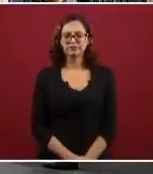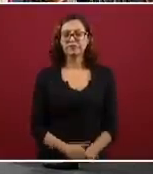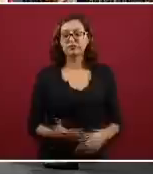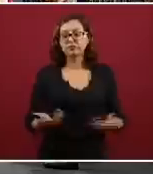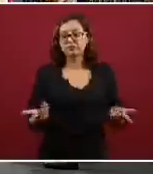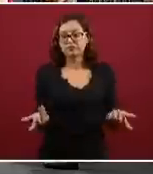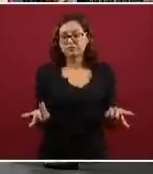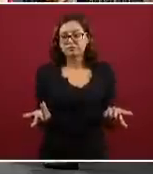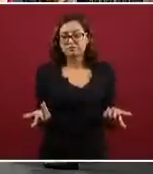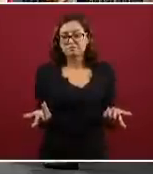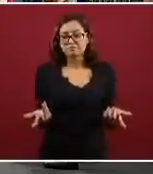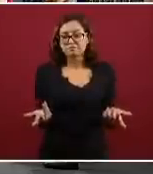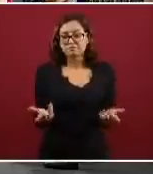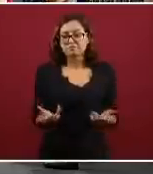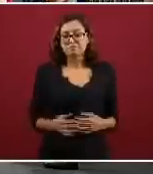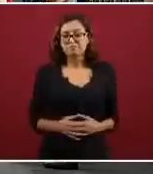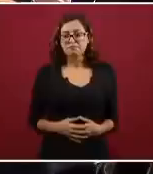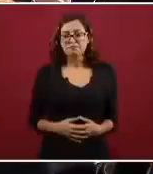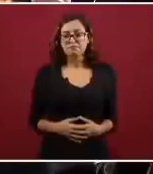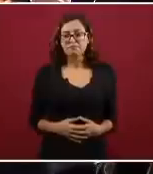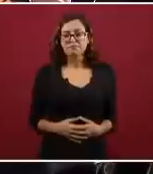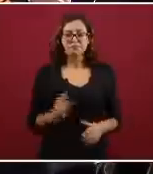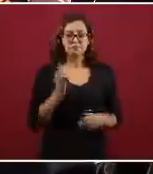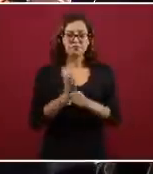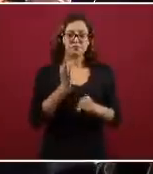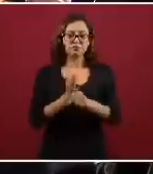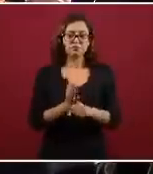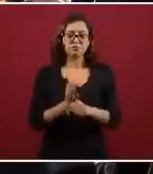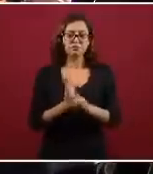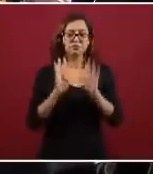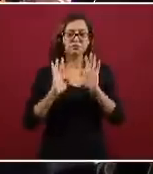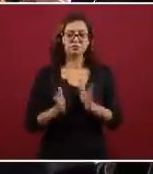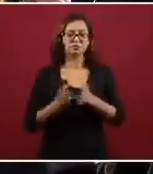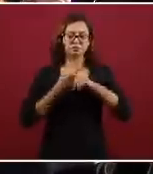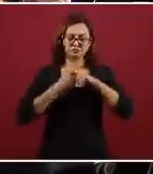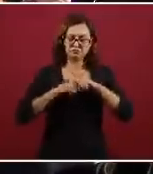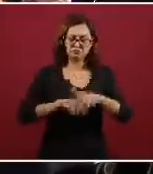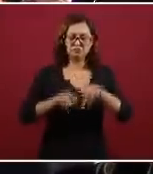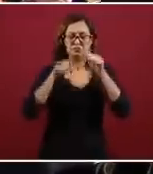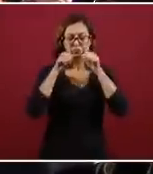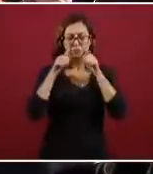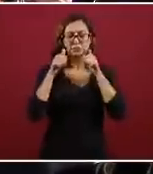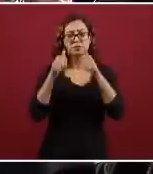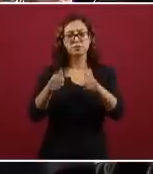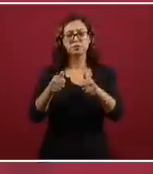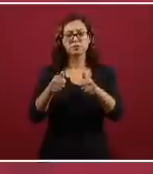Mire, se está actuando, se está